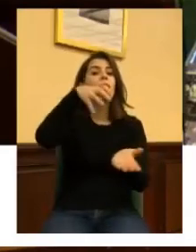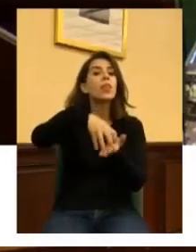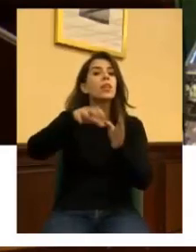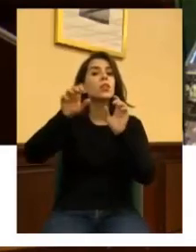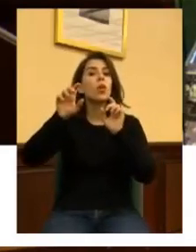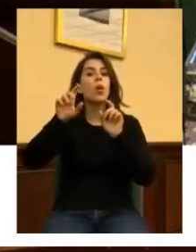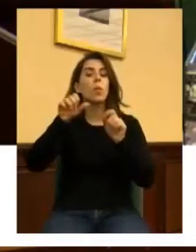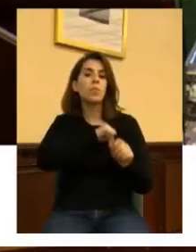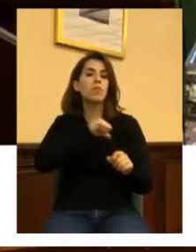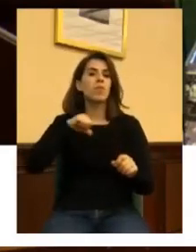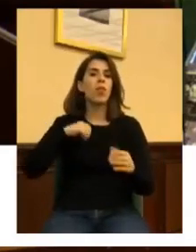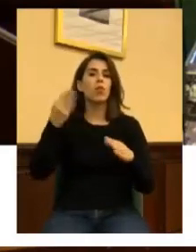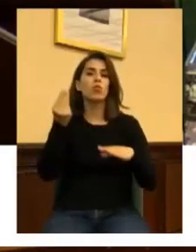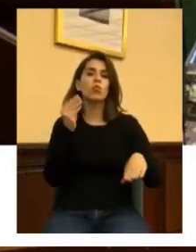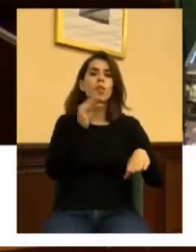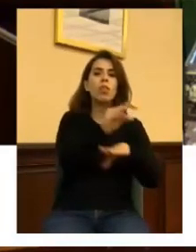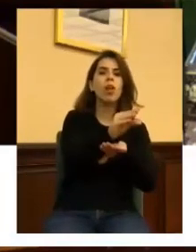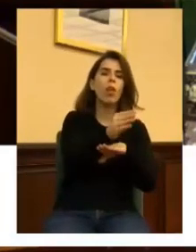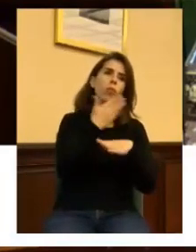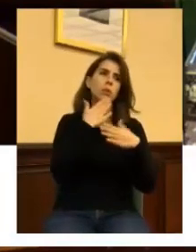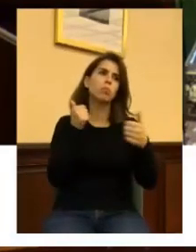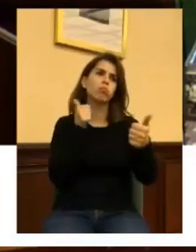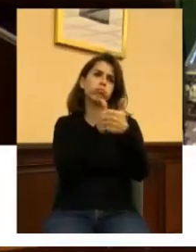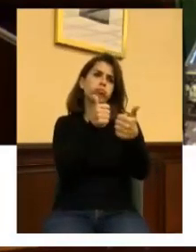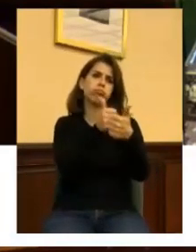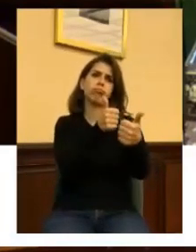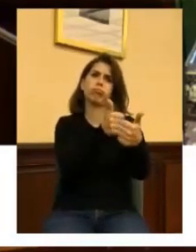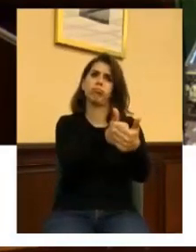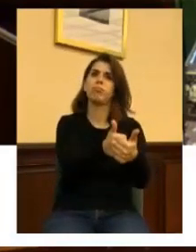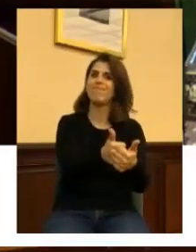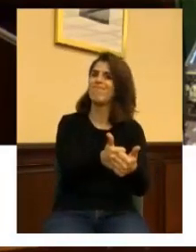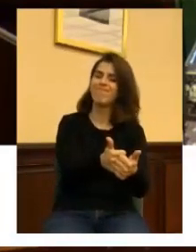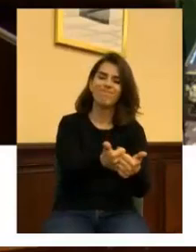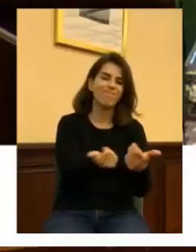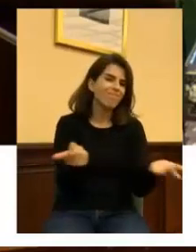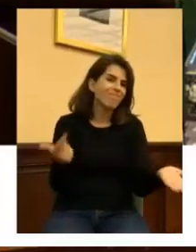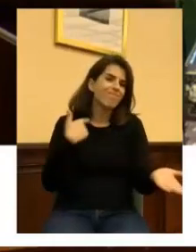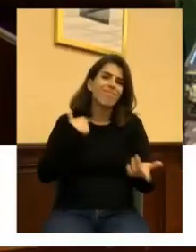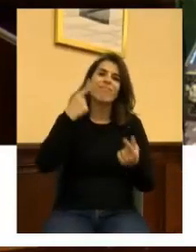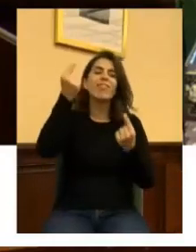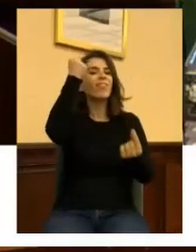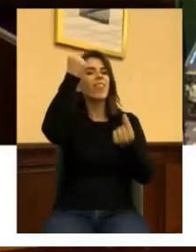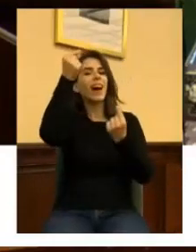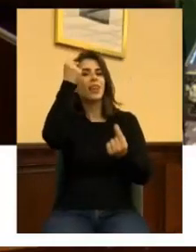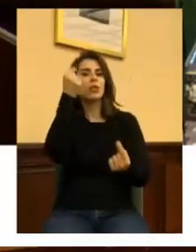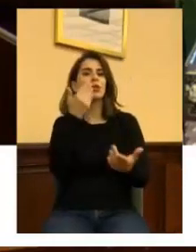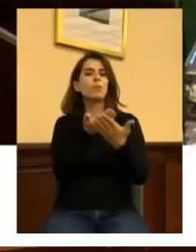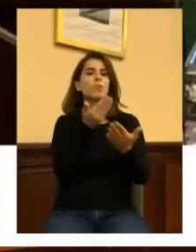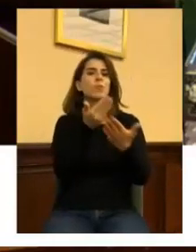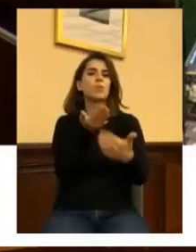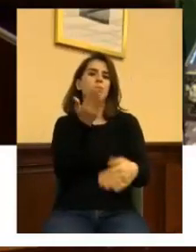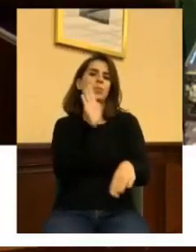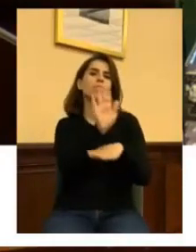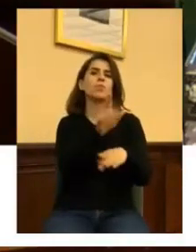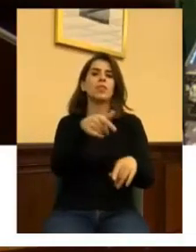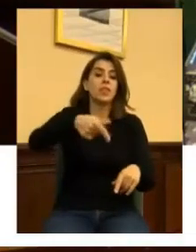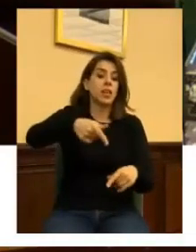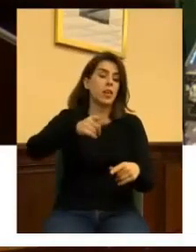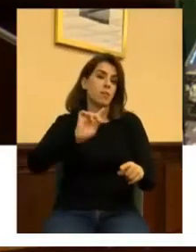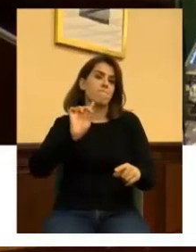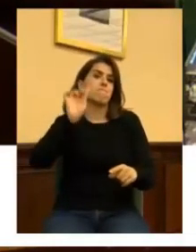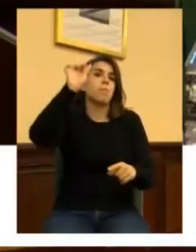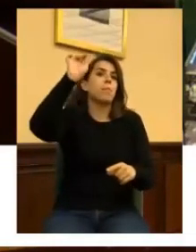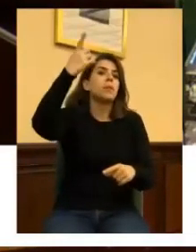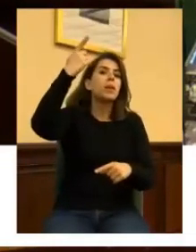privados subvencionados, están perseguidos. Creo que he aportado datos ya que muestran, acreditan, que estamos a la cabeza en